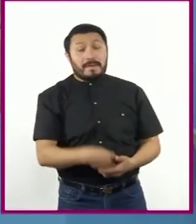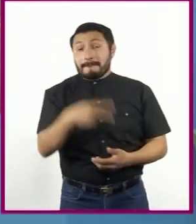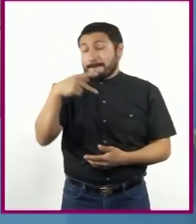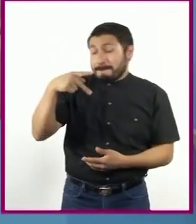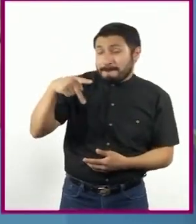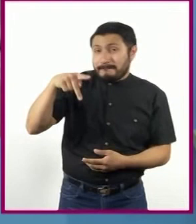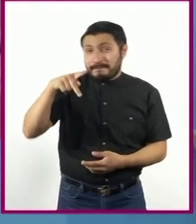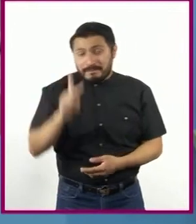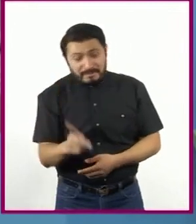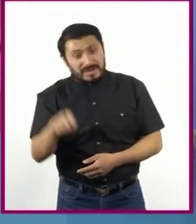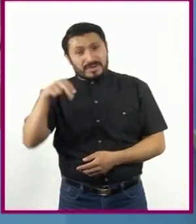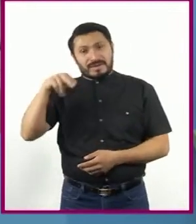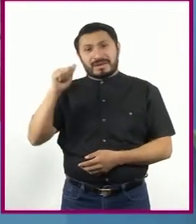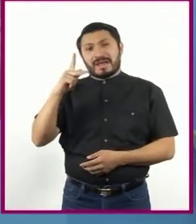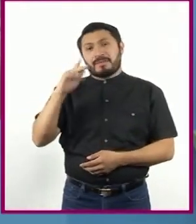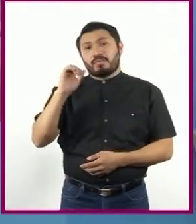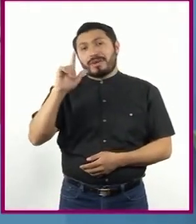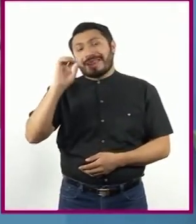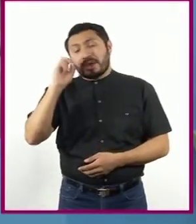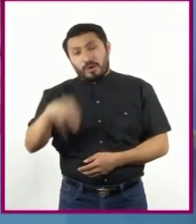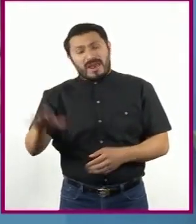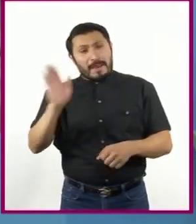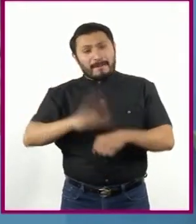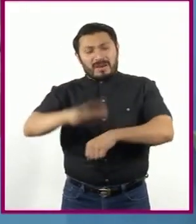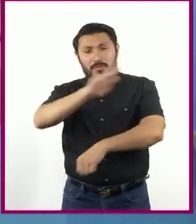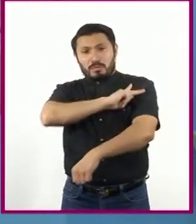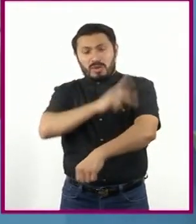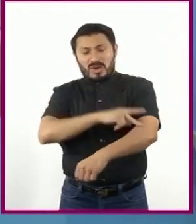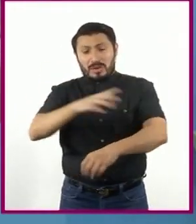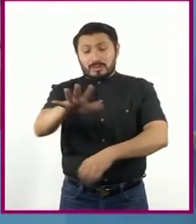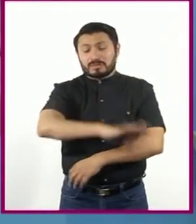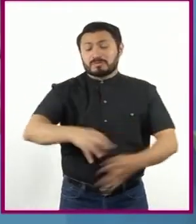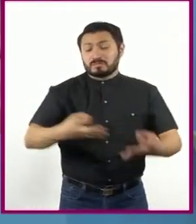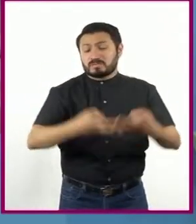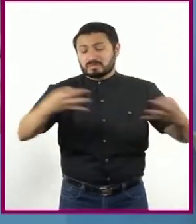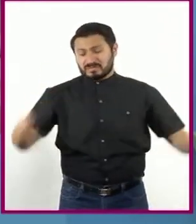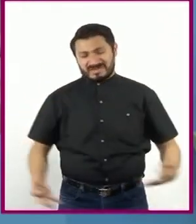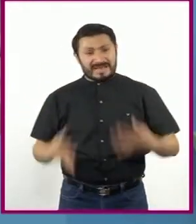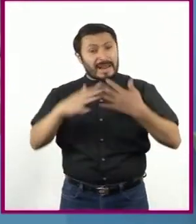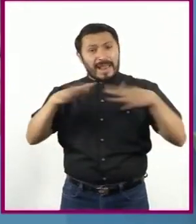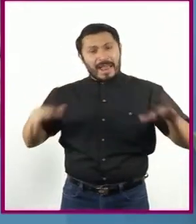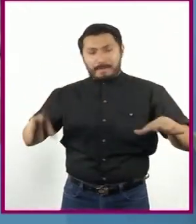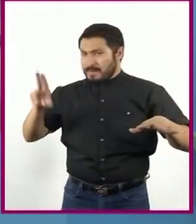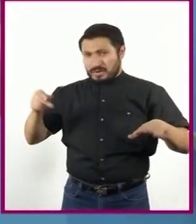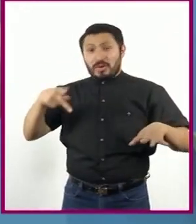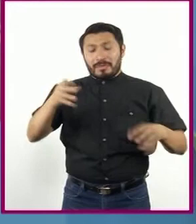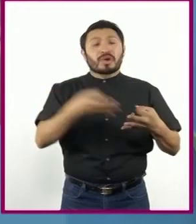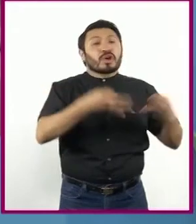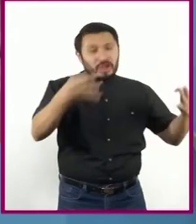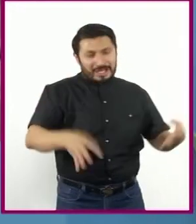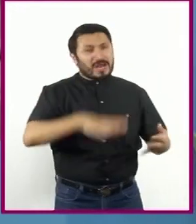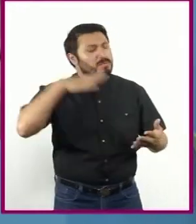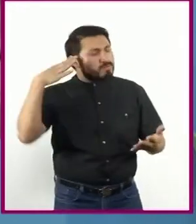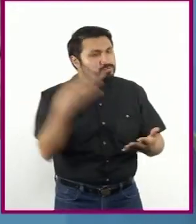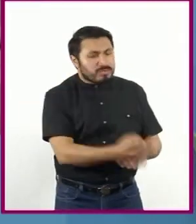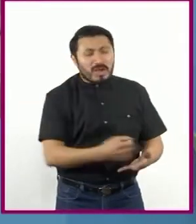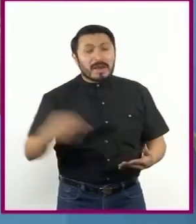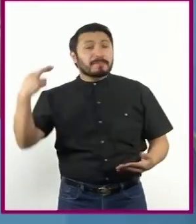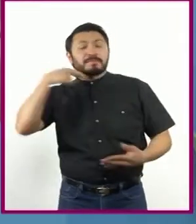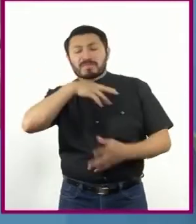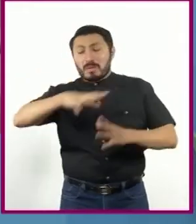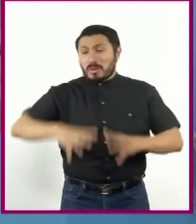obstante, Napoleón fue mucho más poderoso en tierra y rápidamente se fue adueñando de extensos